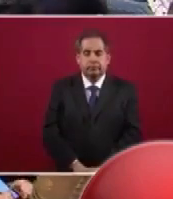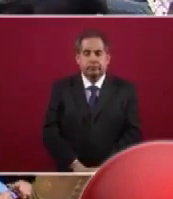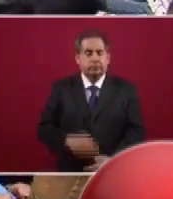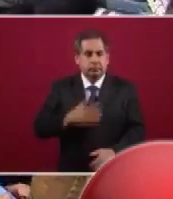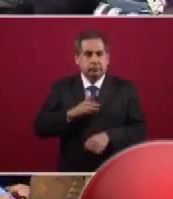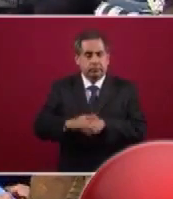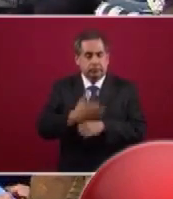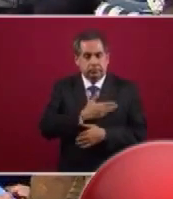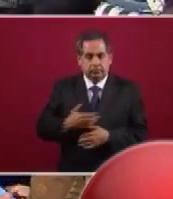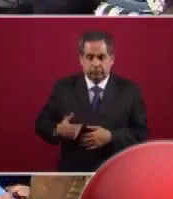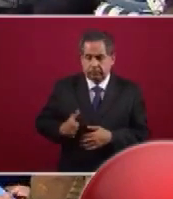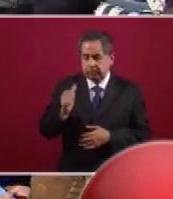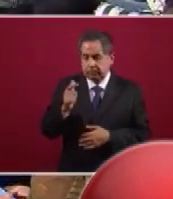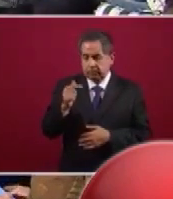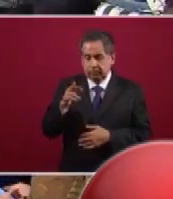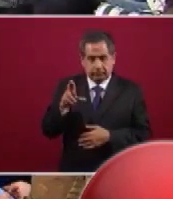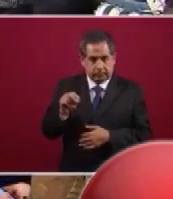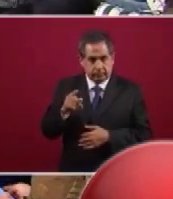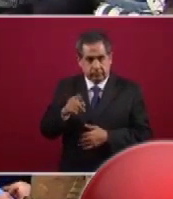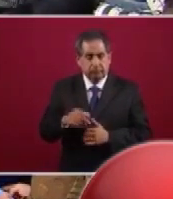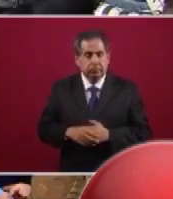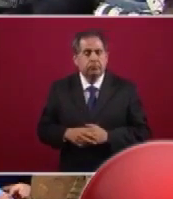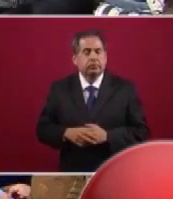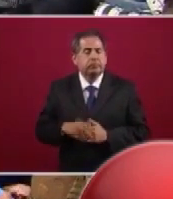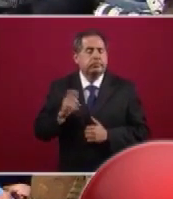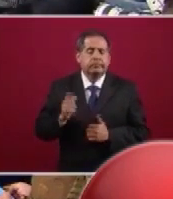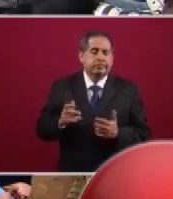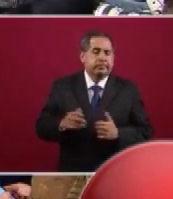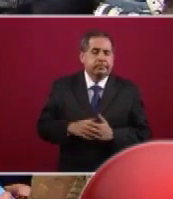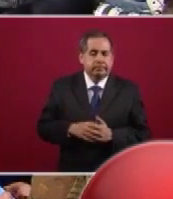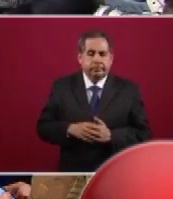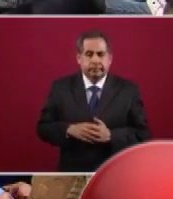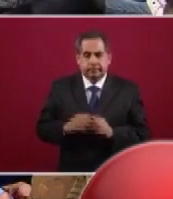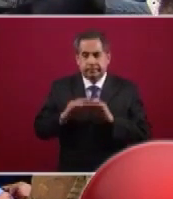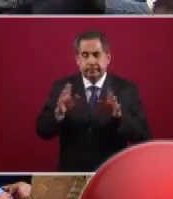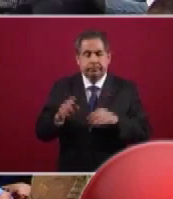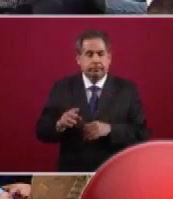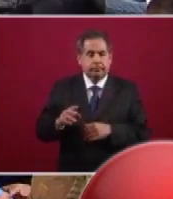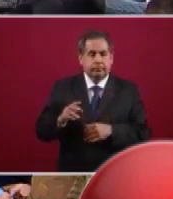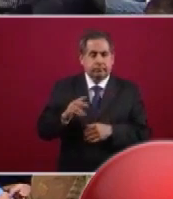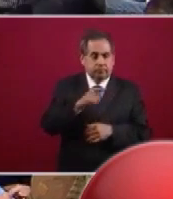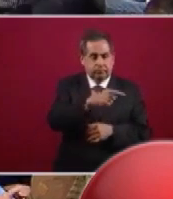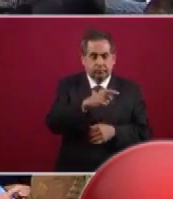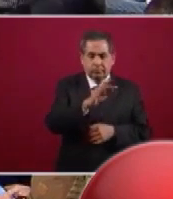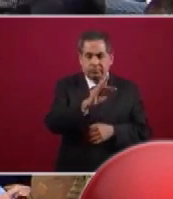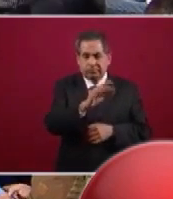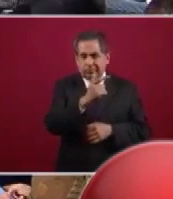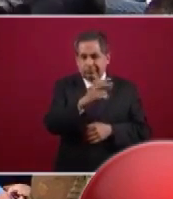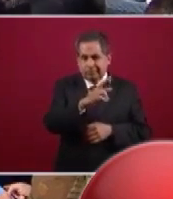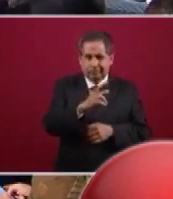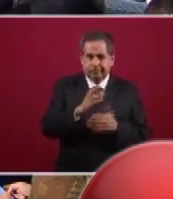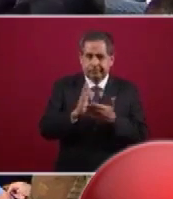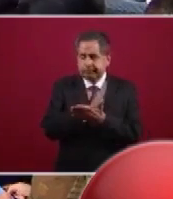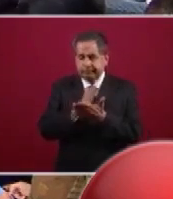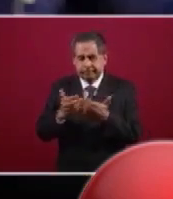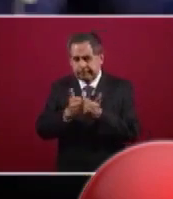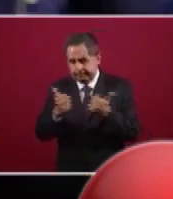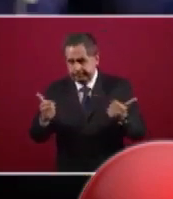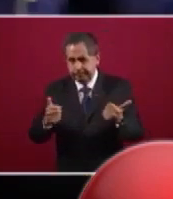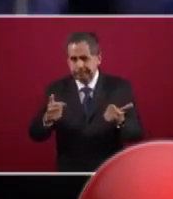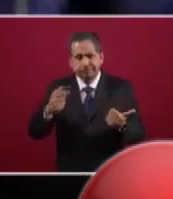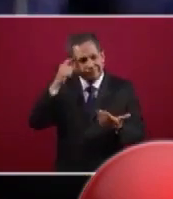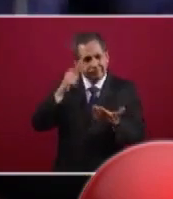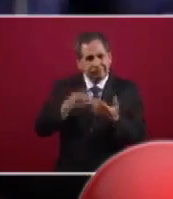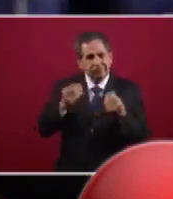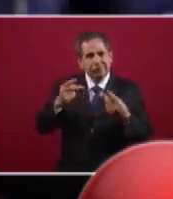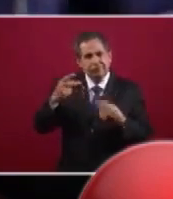Buenos días, presidente. Alberto Rodríguez, SDP Noticias. Más allá de que, por supuesto, que el Poder Judicial es autónomo y la Fiscalía ahora también es autónoma, creo que lo que muchos